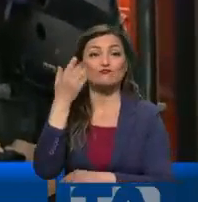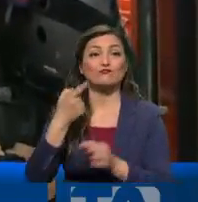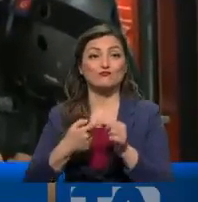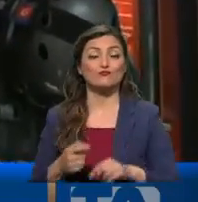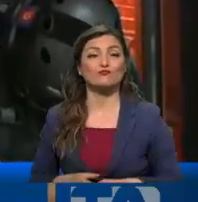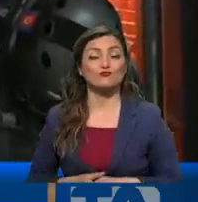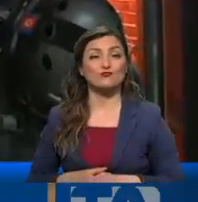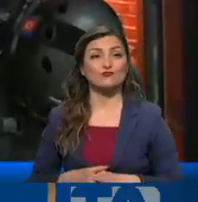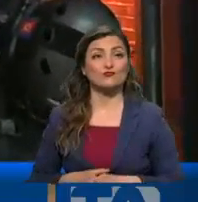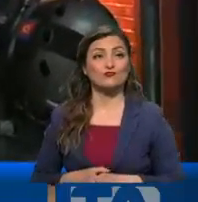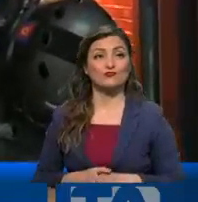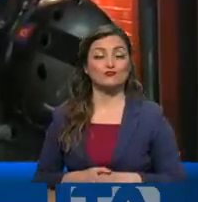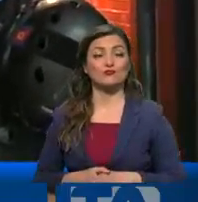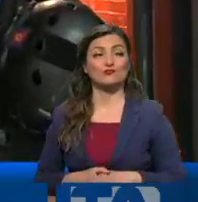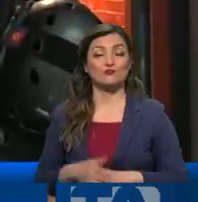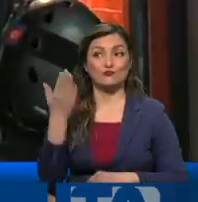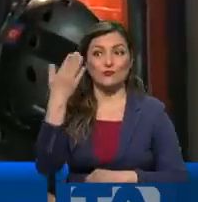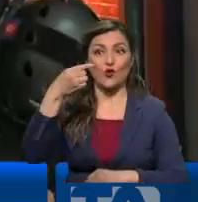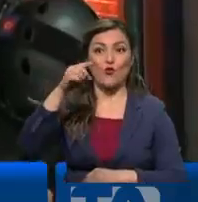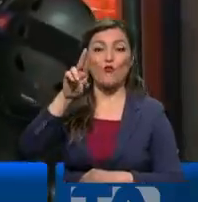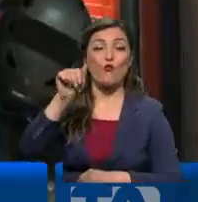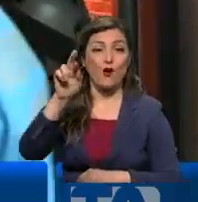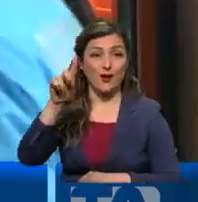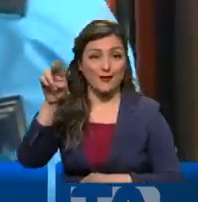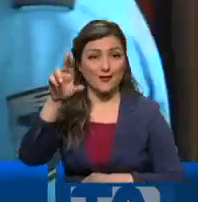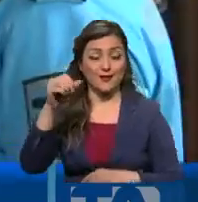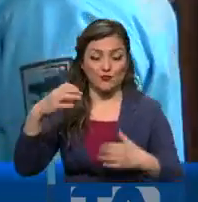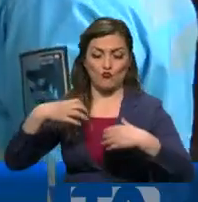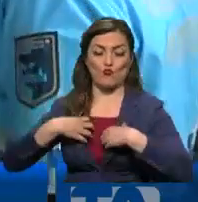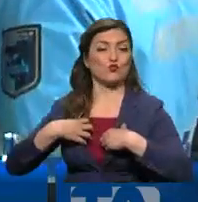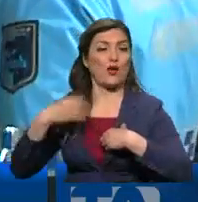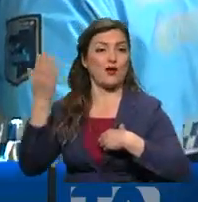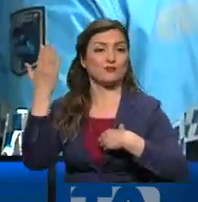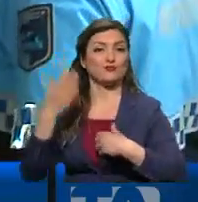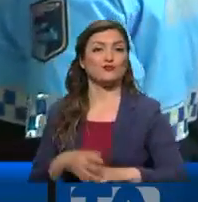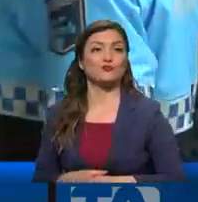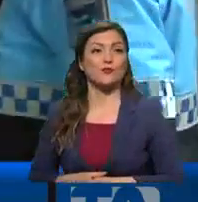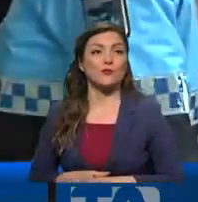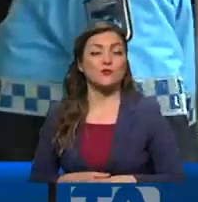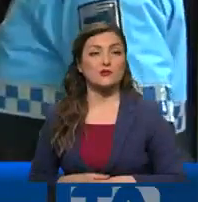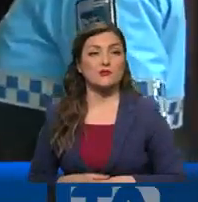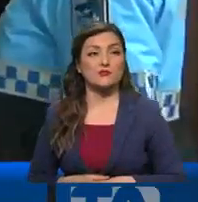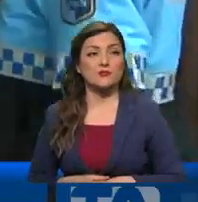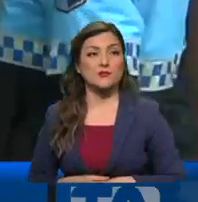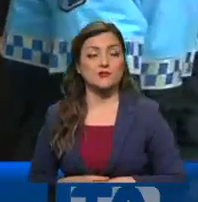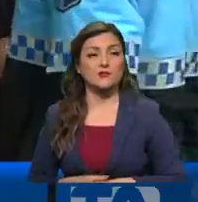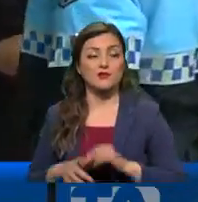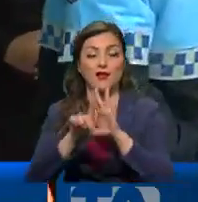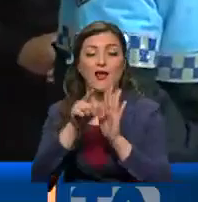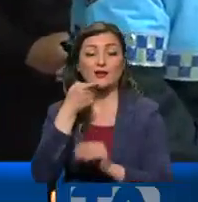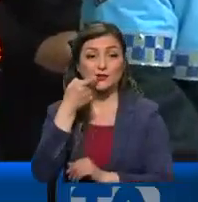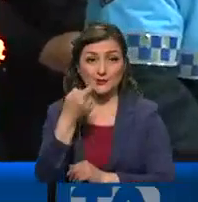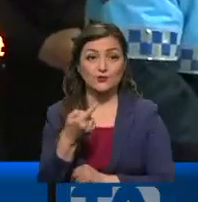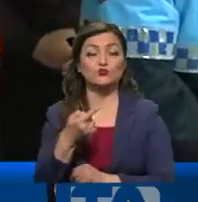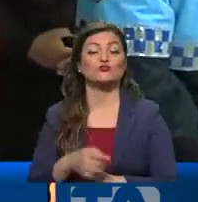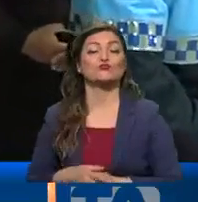que el alcalde Santiago Guarderas asumiera ya la posición de burgomaestre. Recordemos, el COTAD establece, como ya